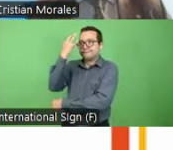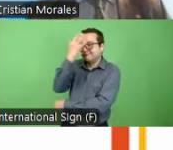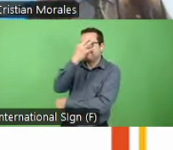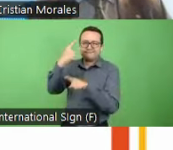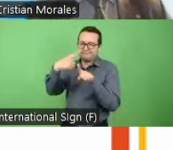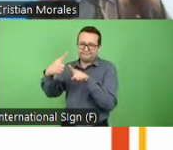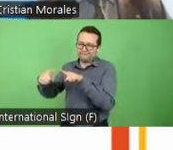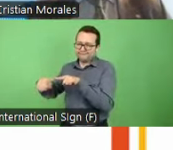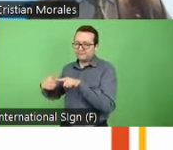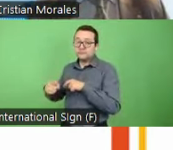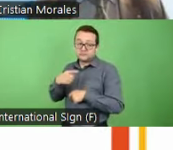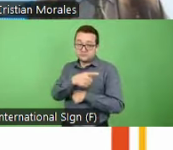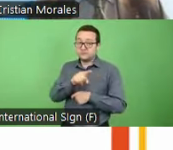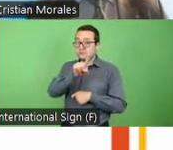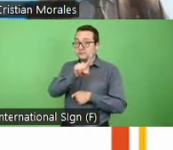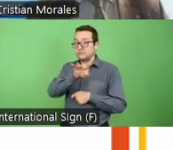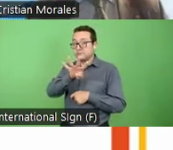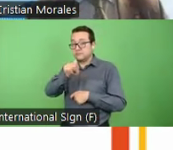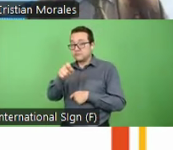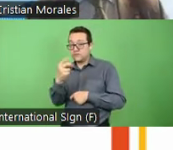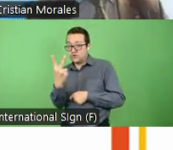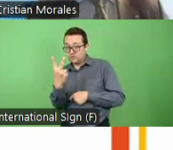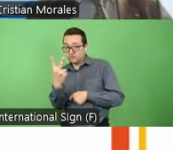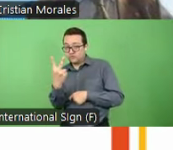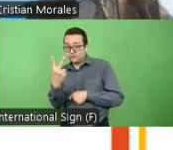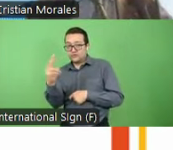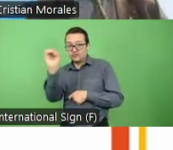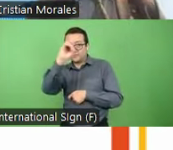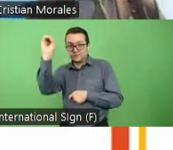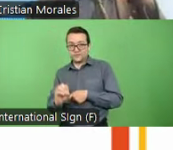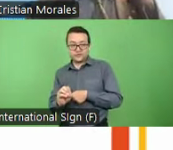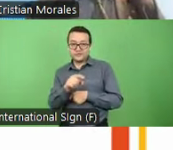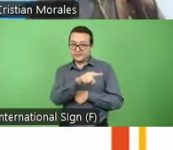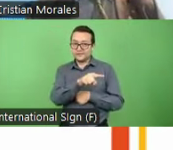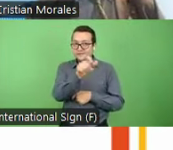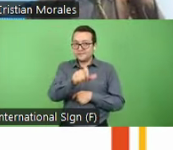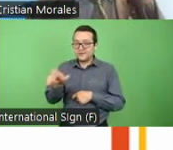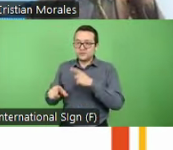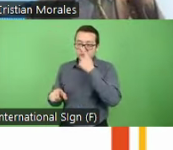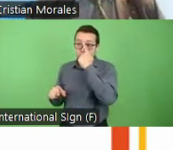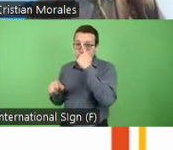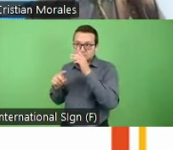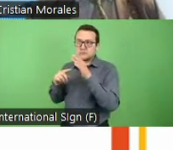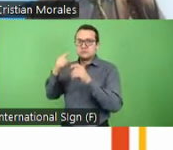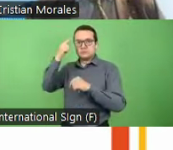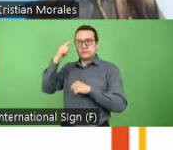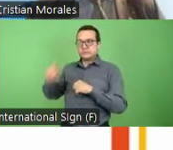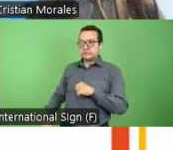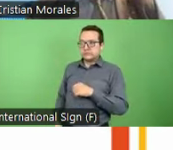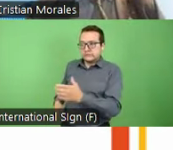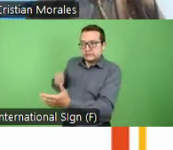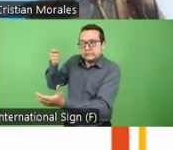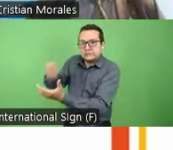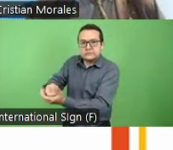al et on 14,2% parle incluso de la de población 14% que no experimenta gastos de la catastróficos porque population. no lo